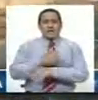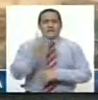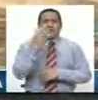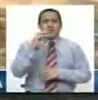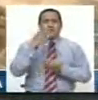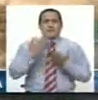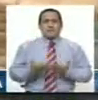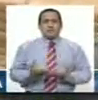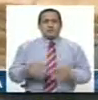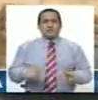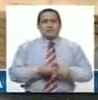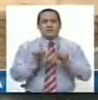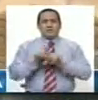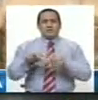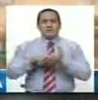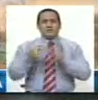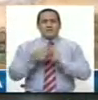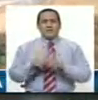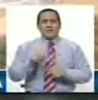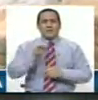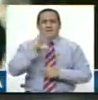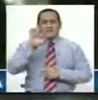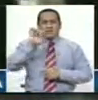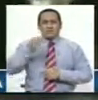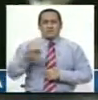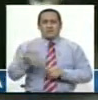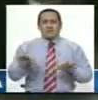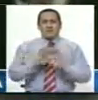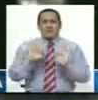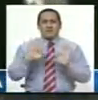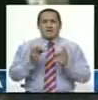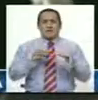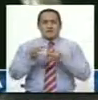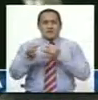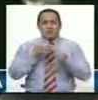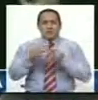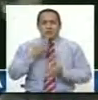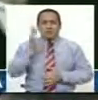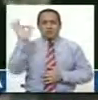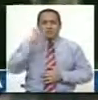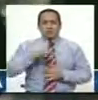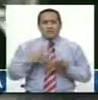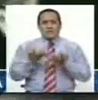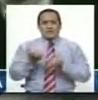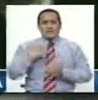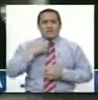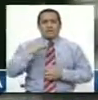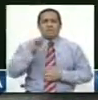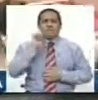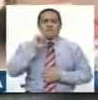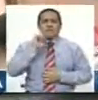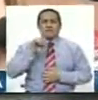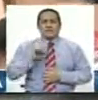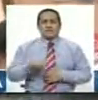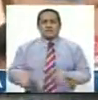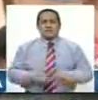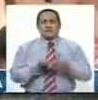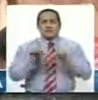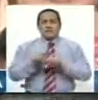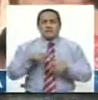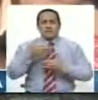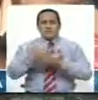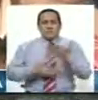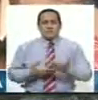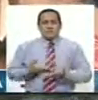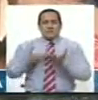40 kilos y que no se trató de media tonelada. Indicó que jamás hubo la intención de mentir. Sobre la querella